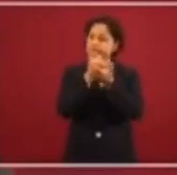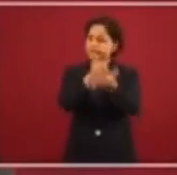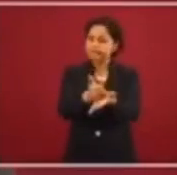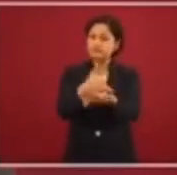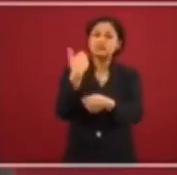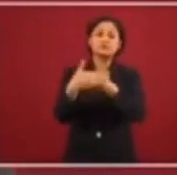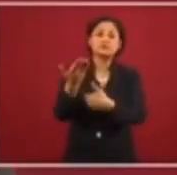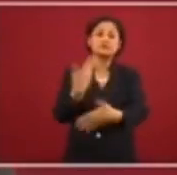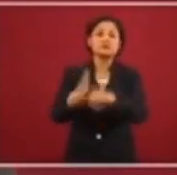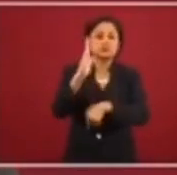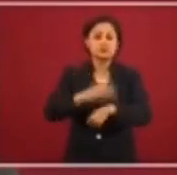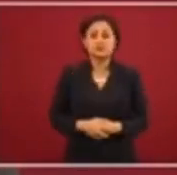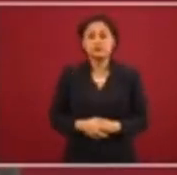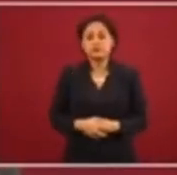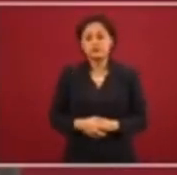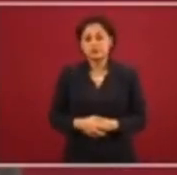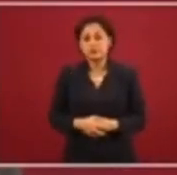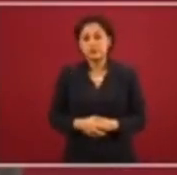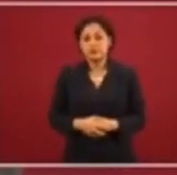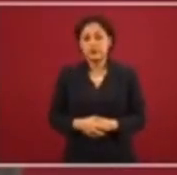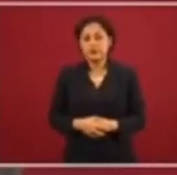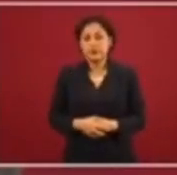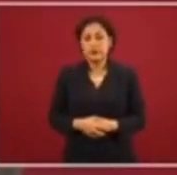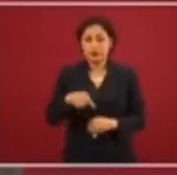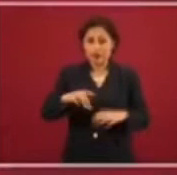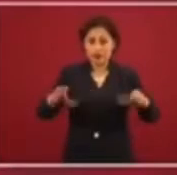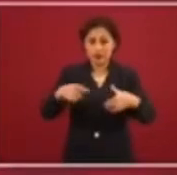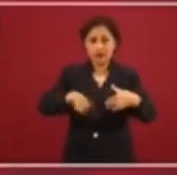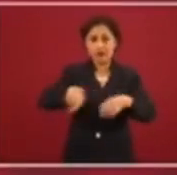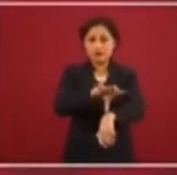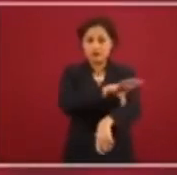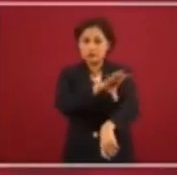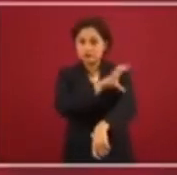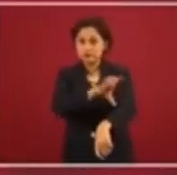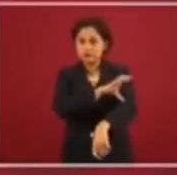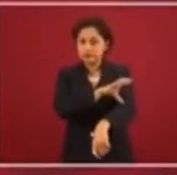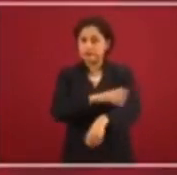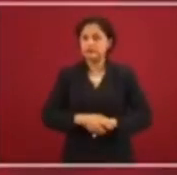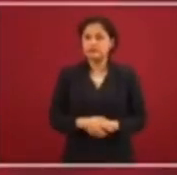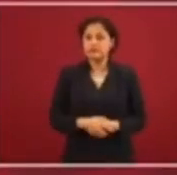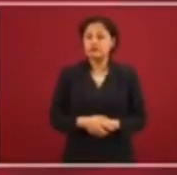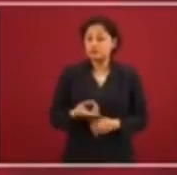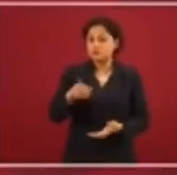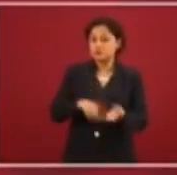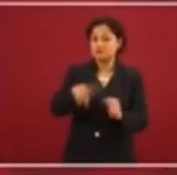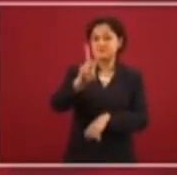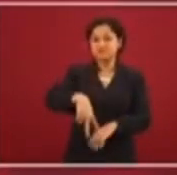para el desarrollo. Nuestro sector energético tiene un muy buen acuerdo,